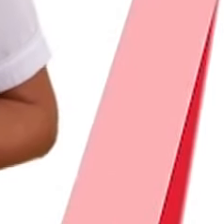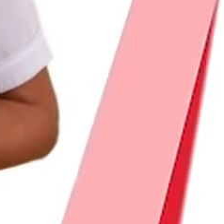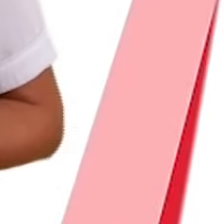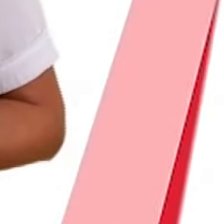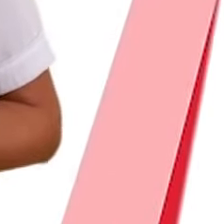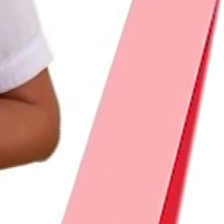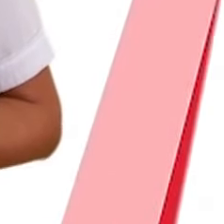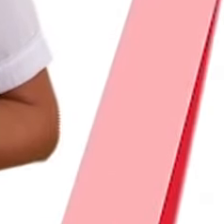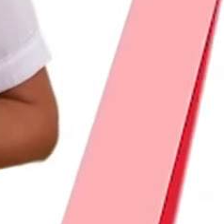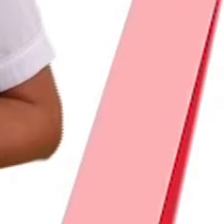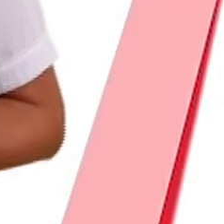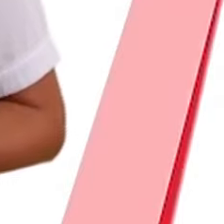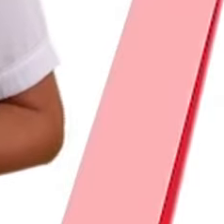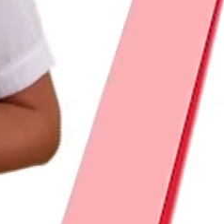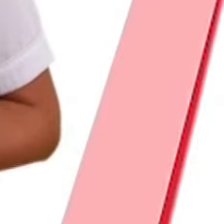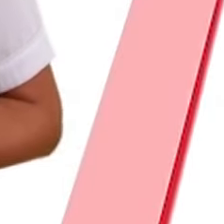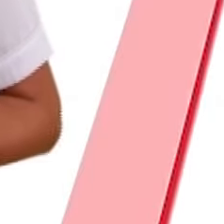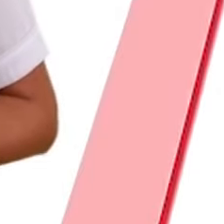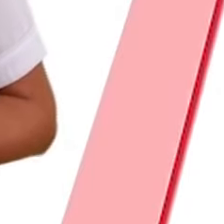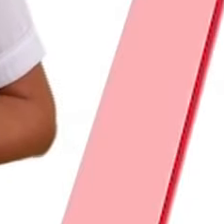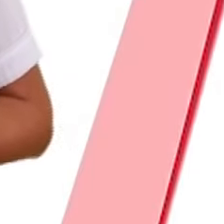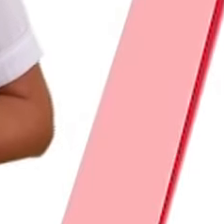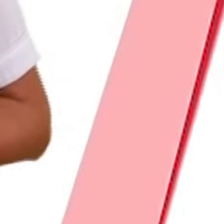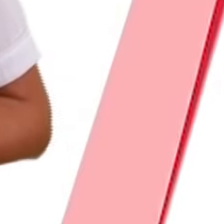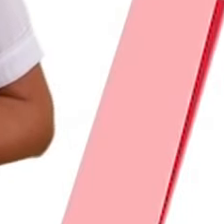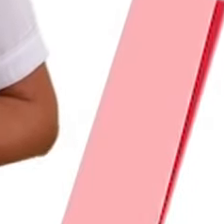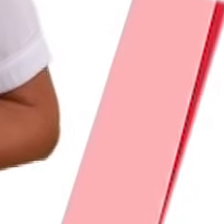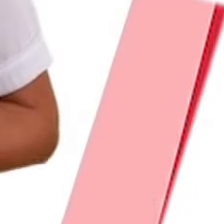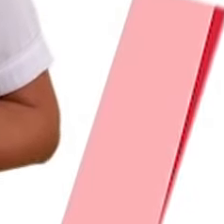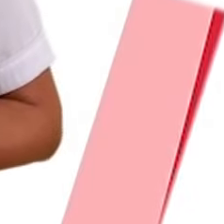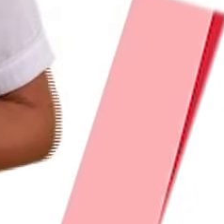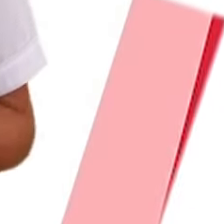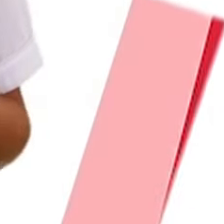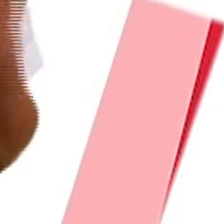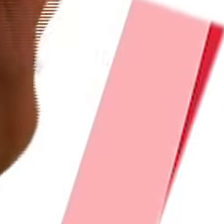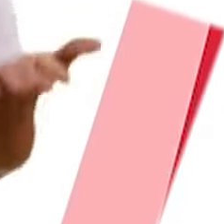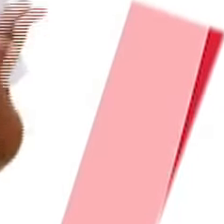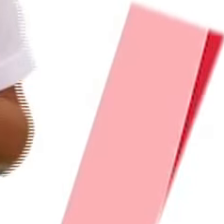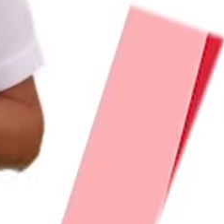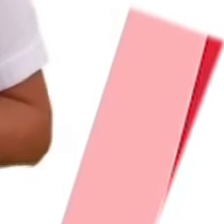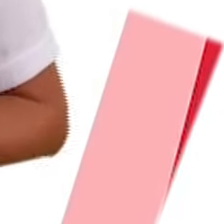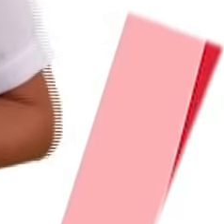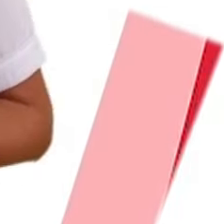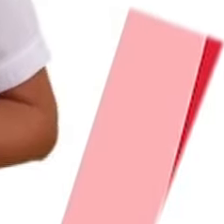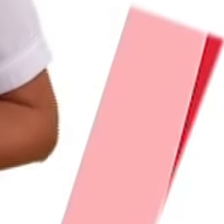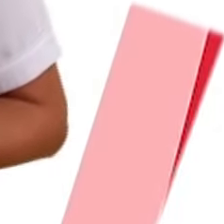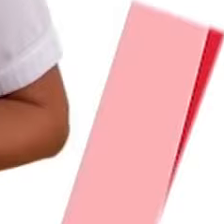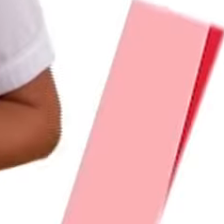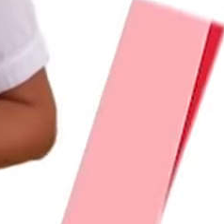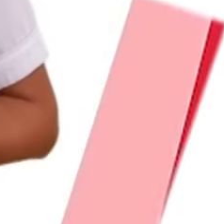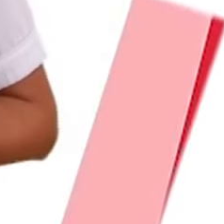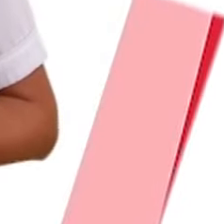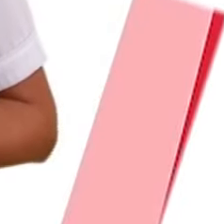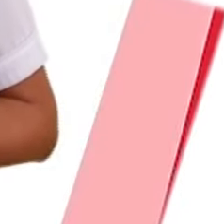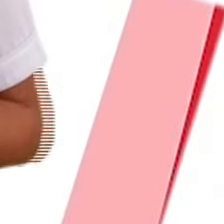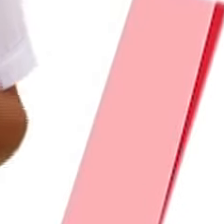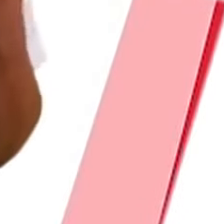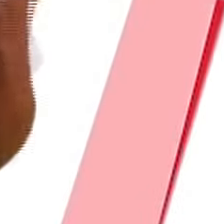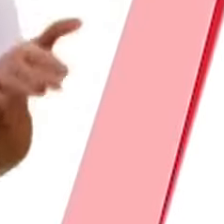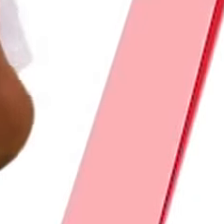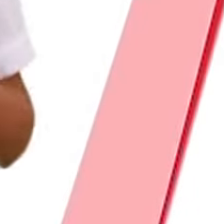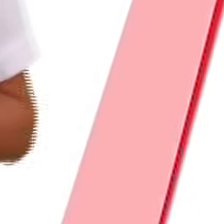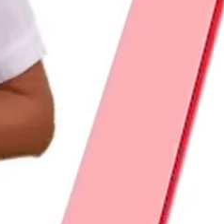programa para la persona mayor que mejorará su calidad de vida por medio de nuevos conocimientos y aprendizaje. Estimulará su mente